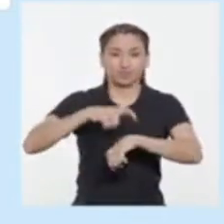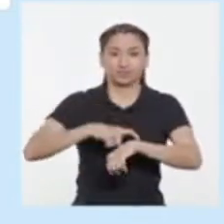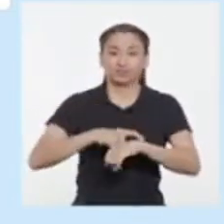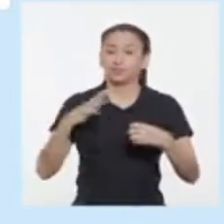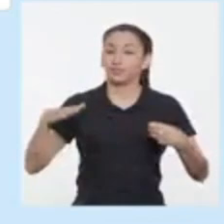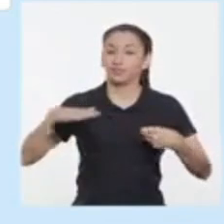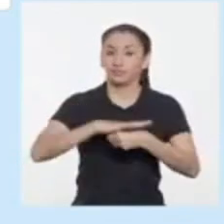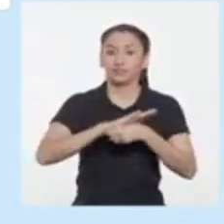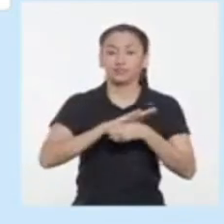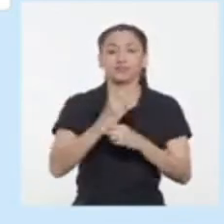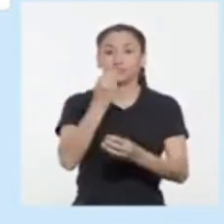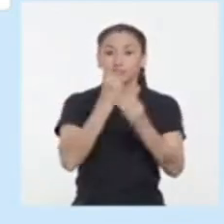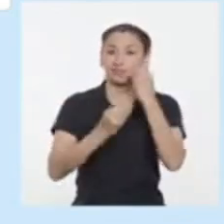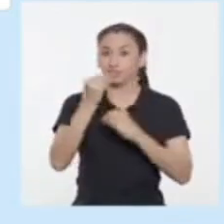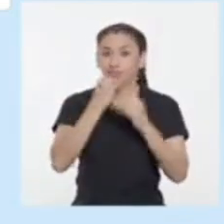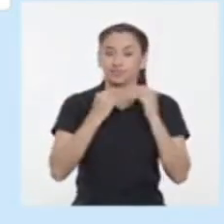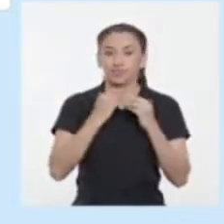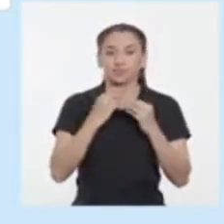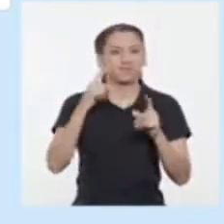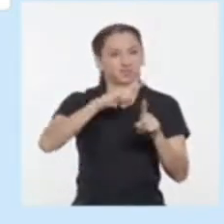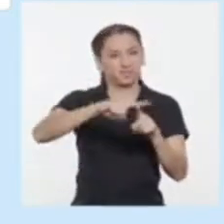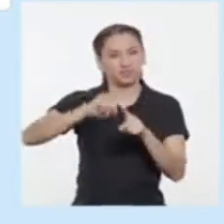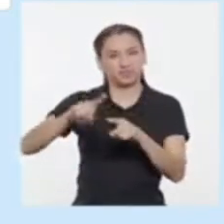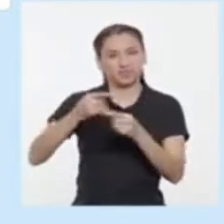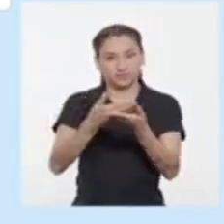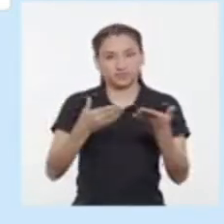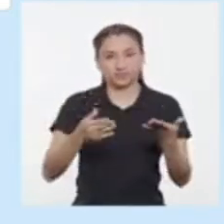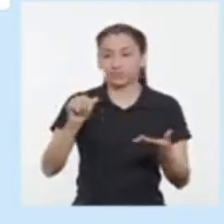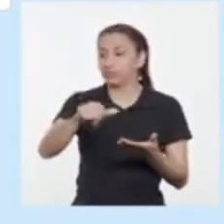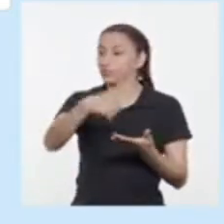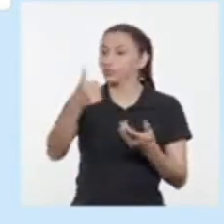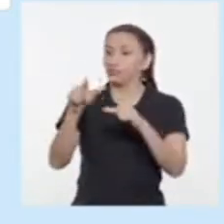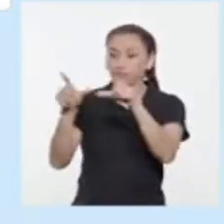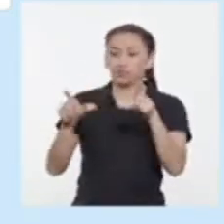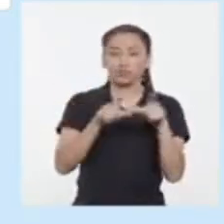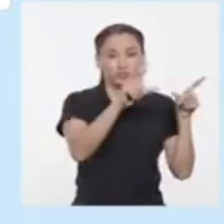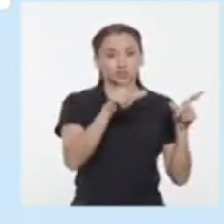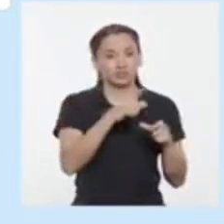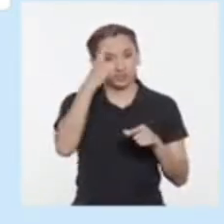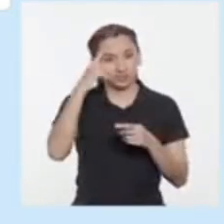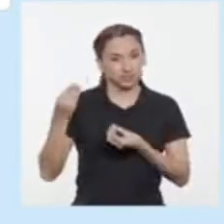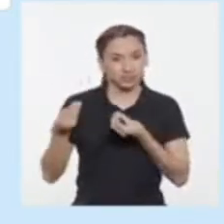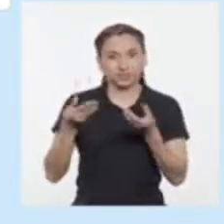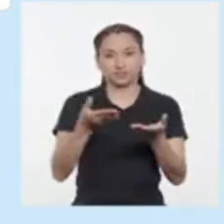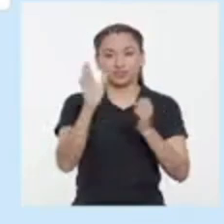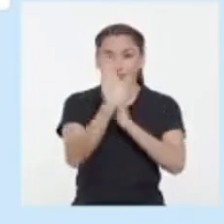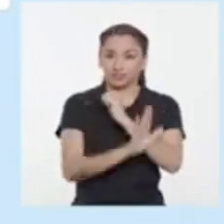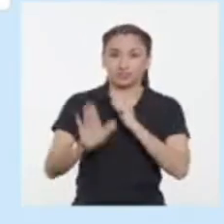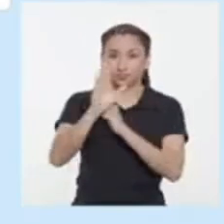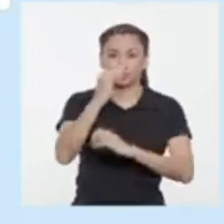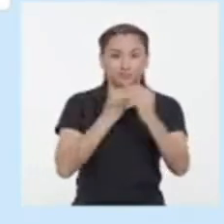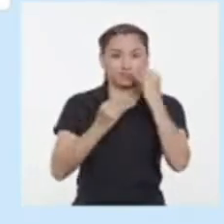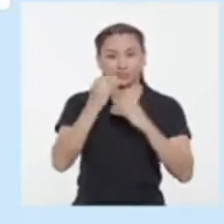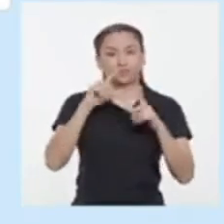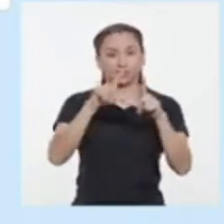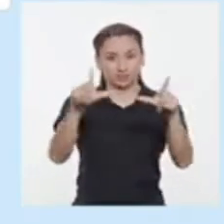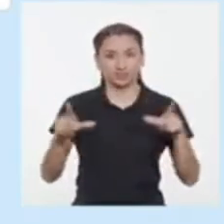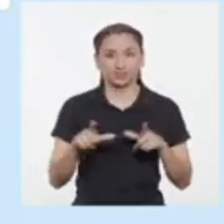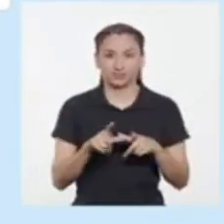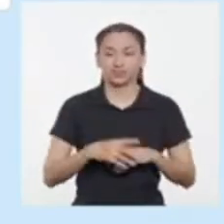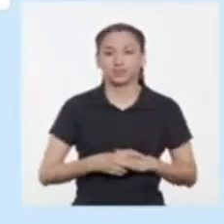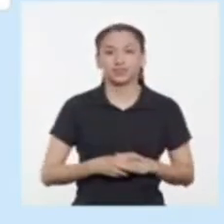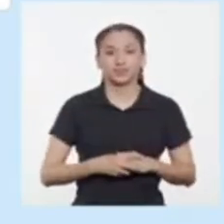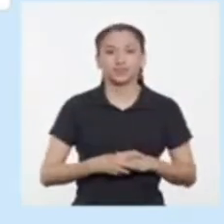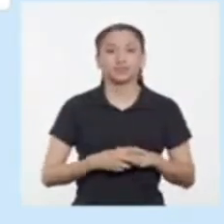periodo, complementando la alimentación con productos de otras zonas que garantizan la seguridad alimentaria de